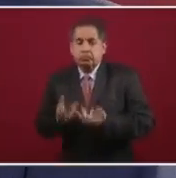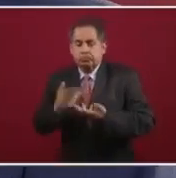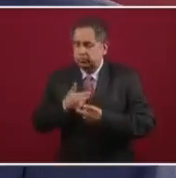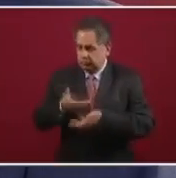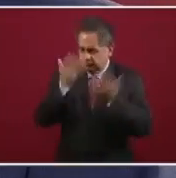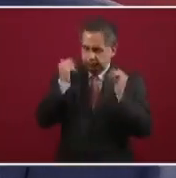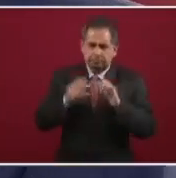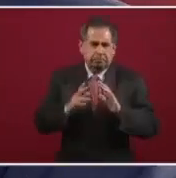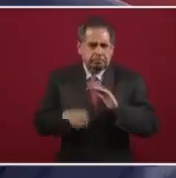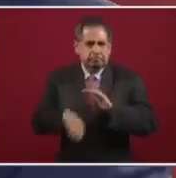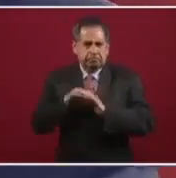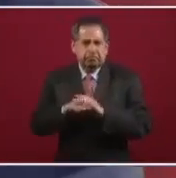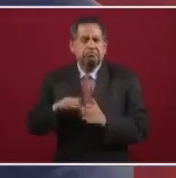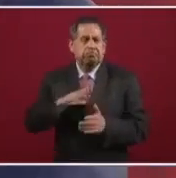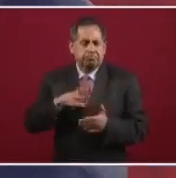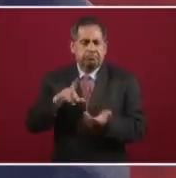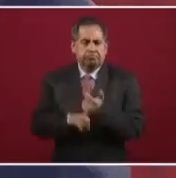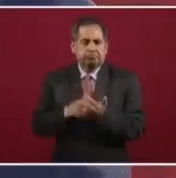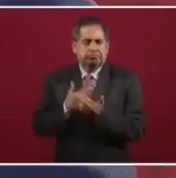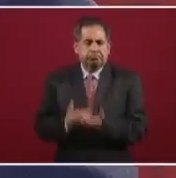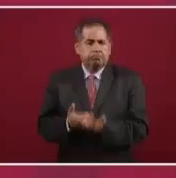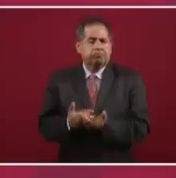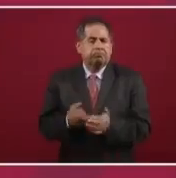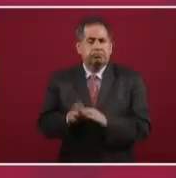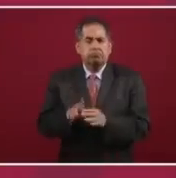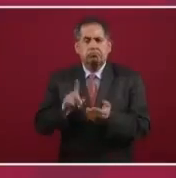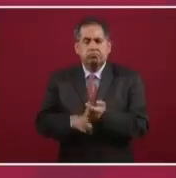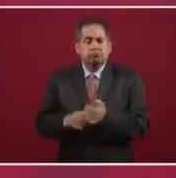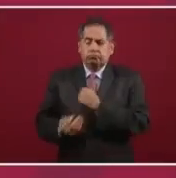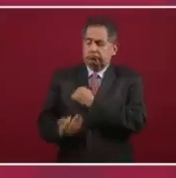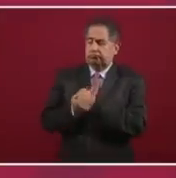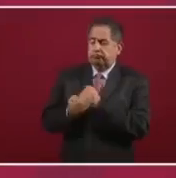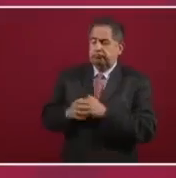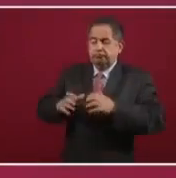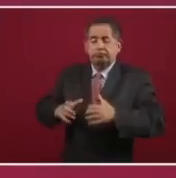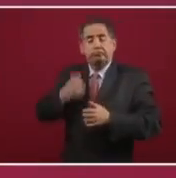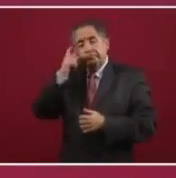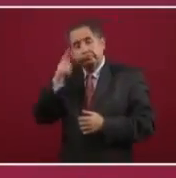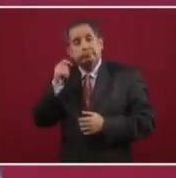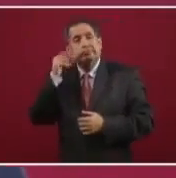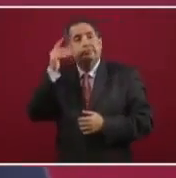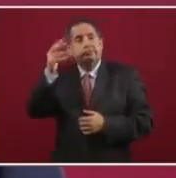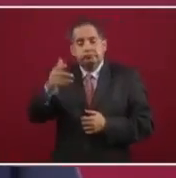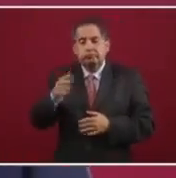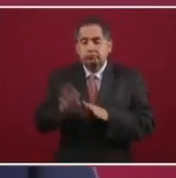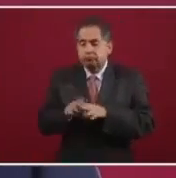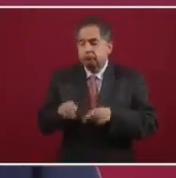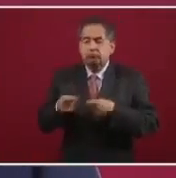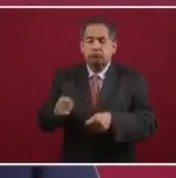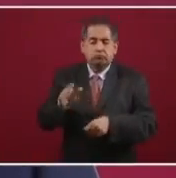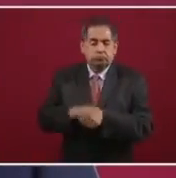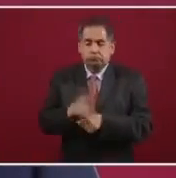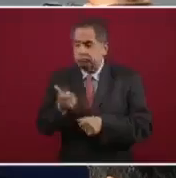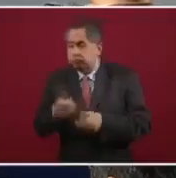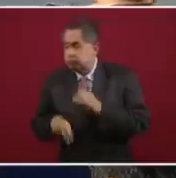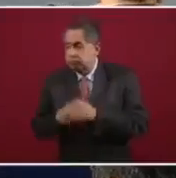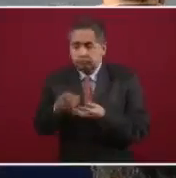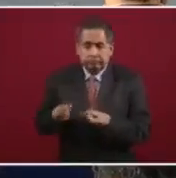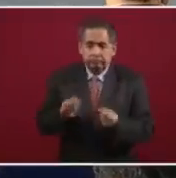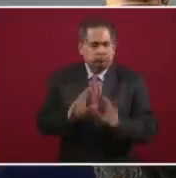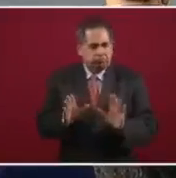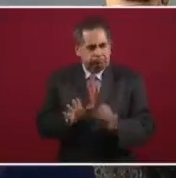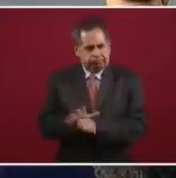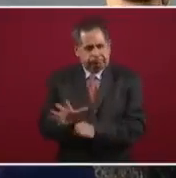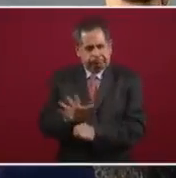sabemos, pero sí es una protección para garantizar que no falte el